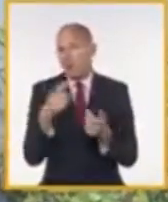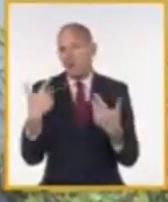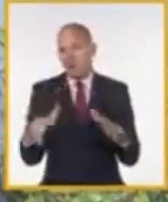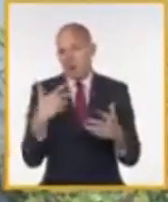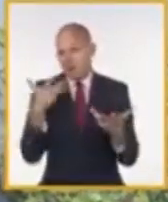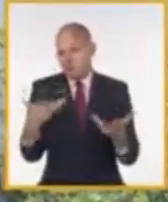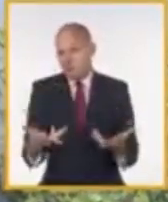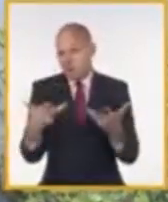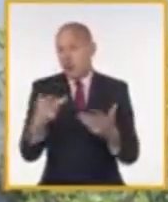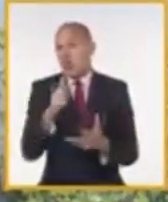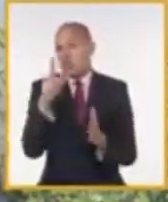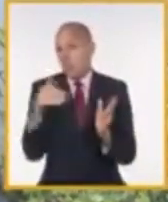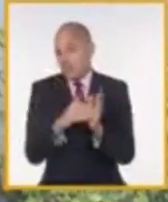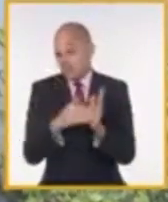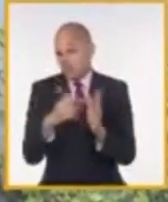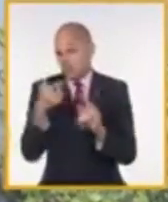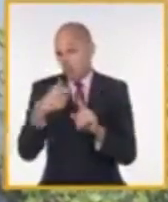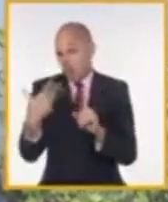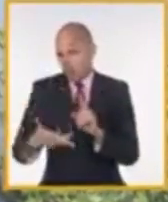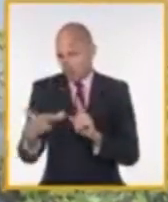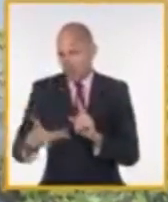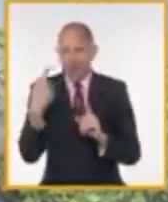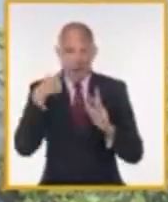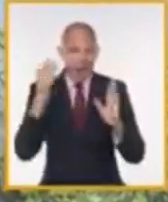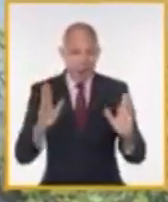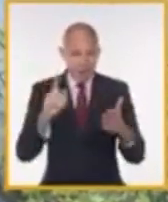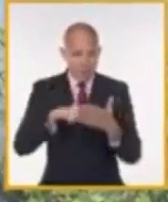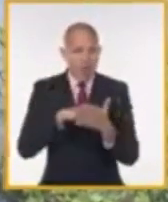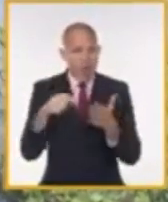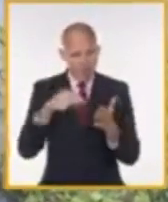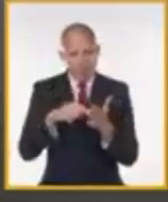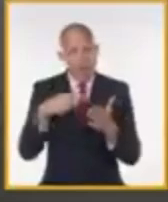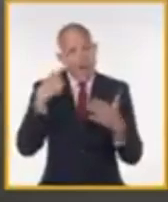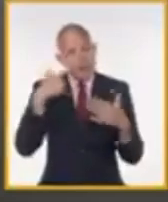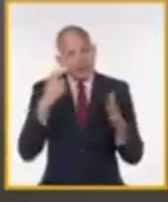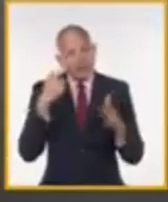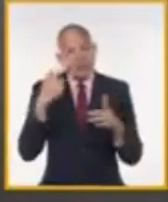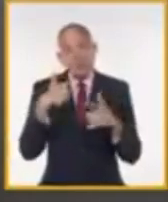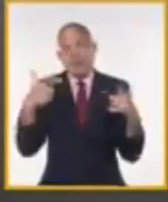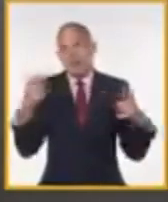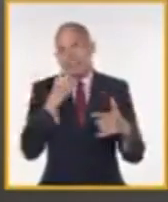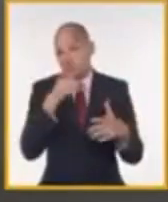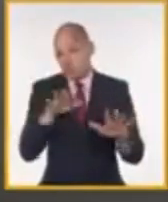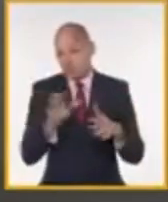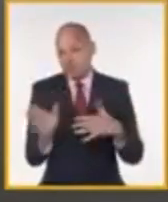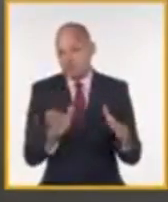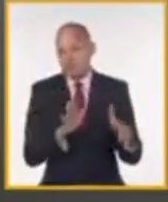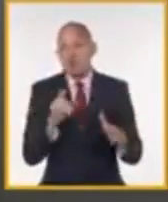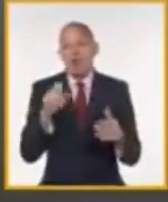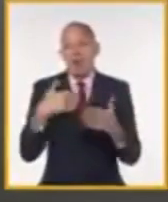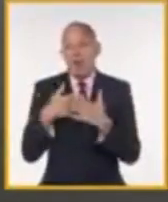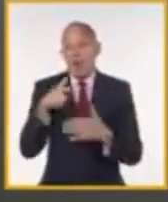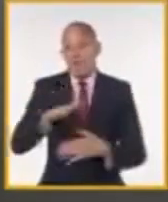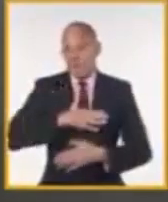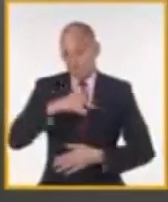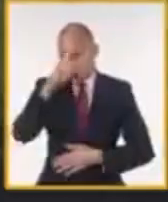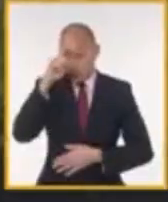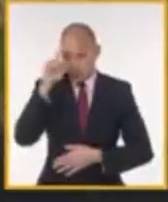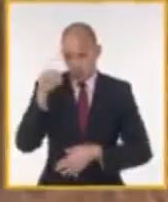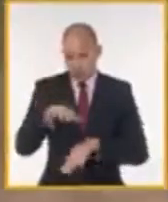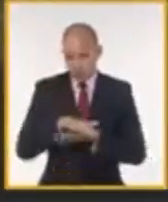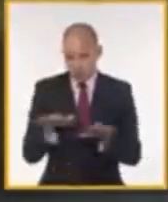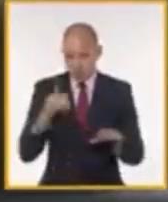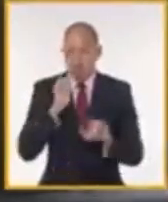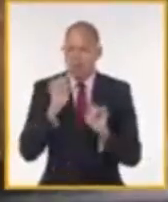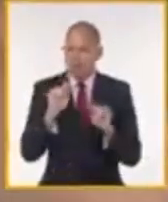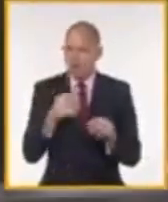de 2.766 toneladas al año. Nuestra aspiración es llegar a las 3.000 toneladas. En la empresa pesquera espirituana se multiplican los